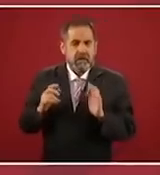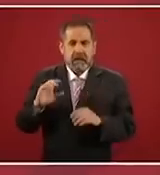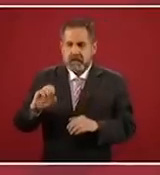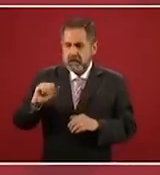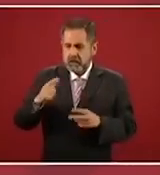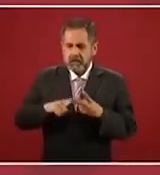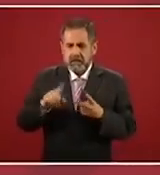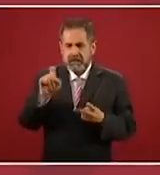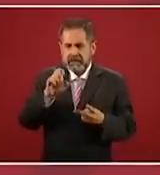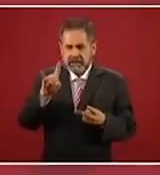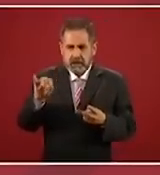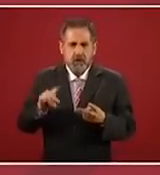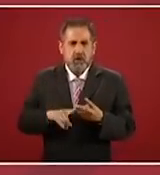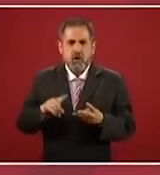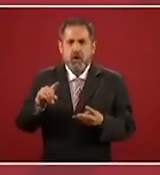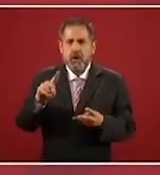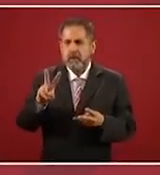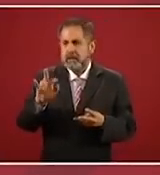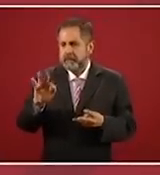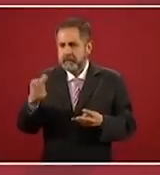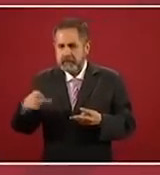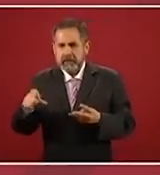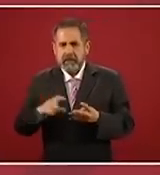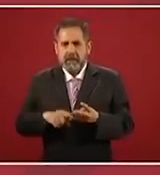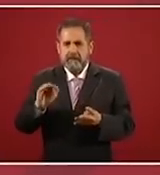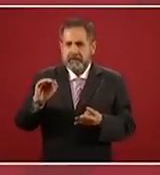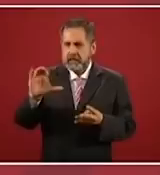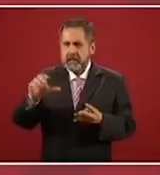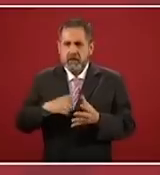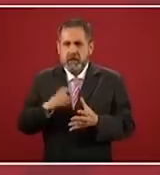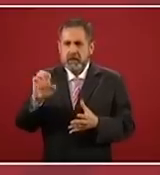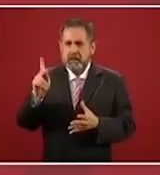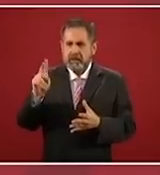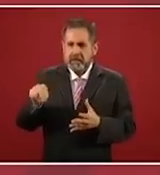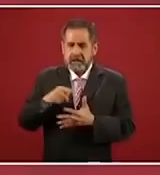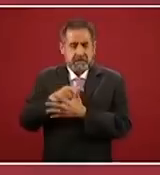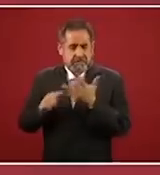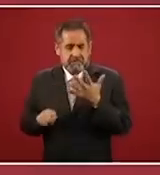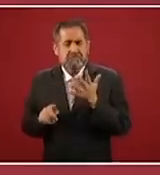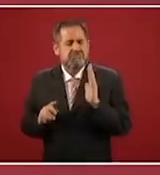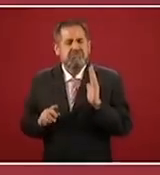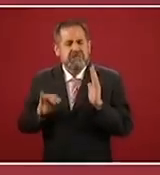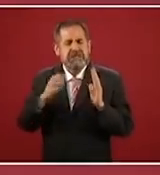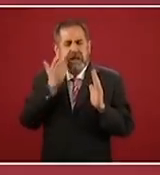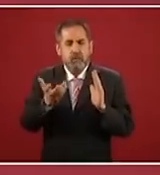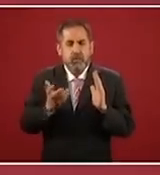Salinas, Zedillo, Fox, Calderón, Peña Nieto,